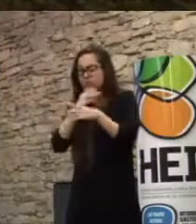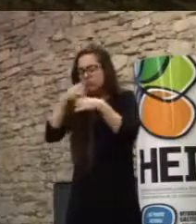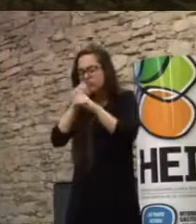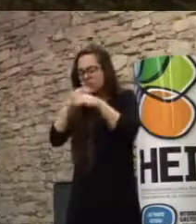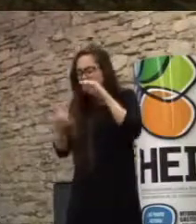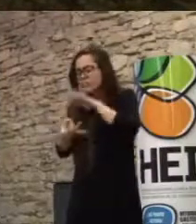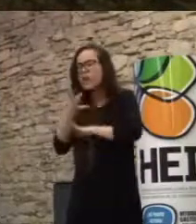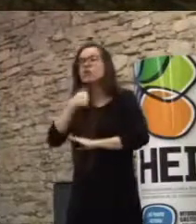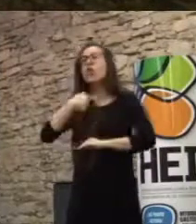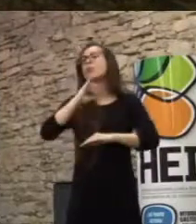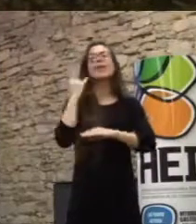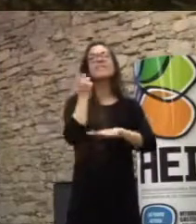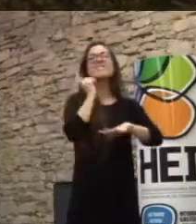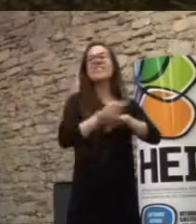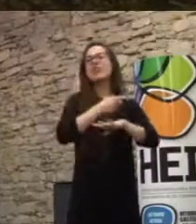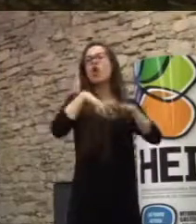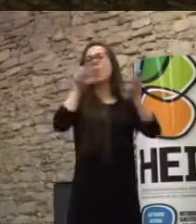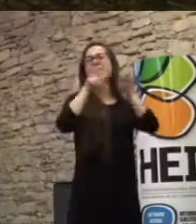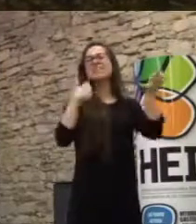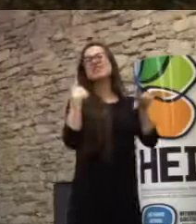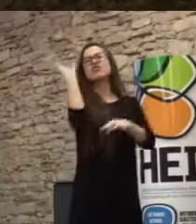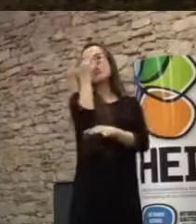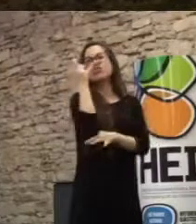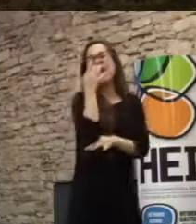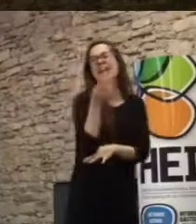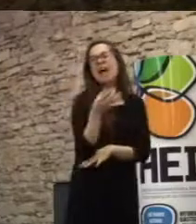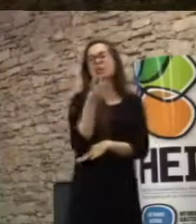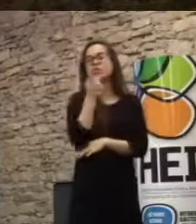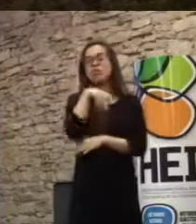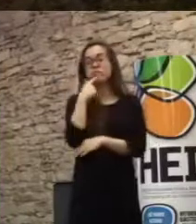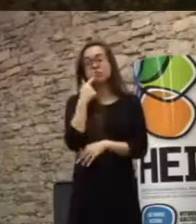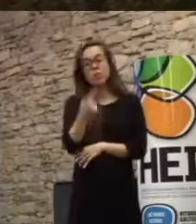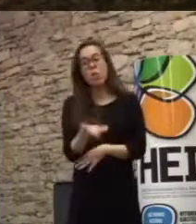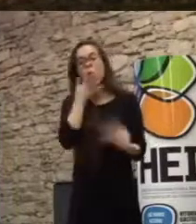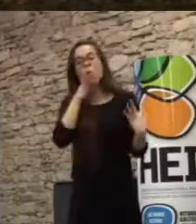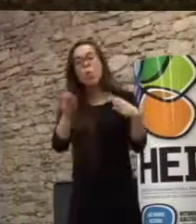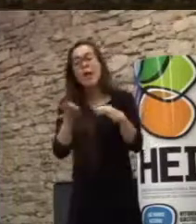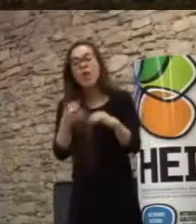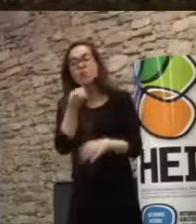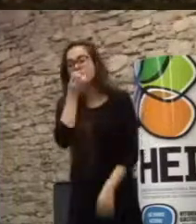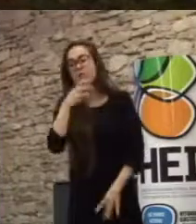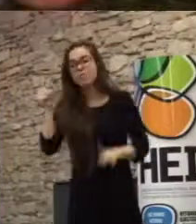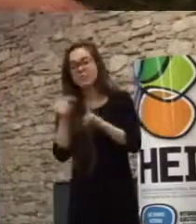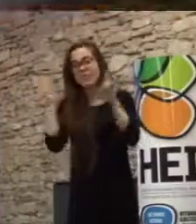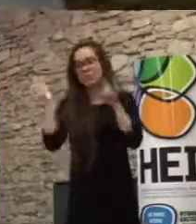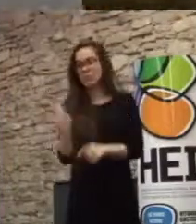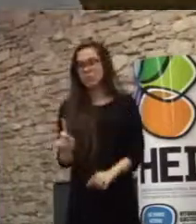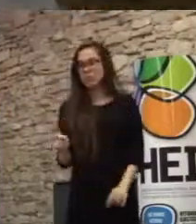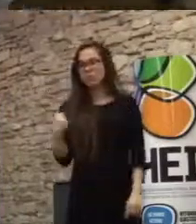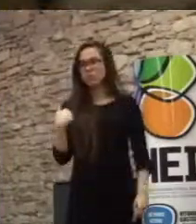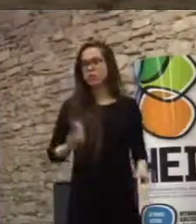director de la empresa y yo soy una charla y al final os digo oye cuidado con la flor no os pinchase y me voy